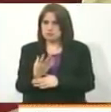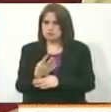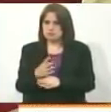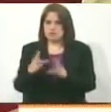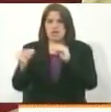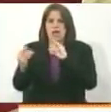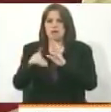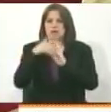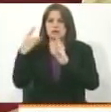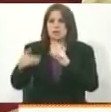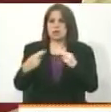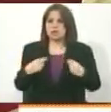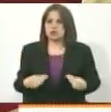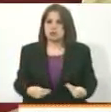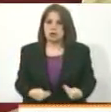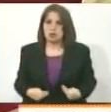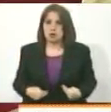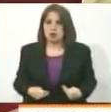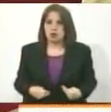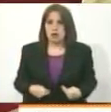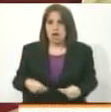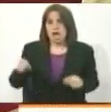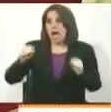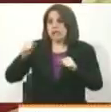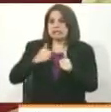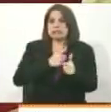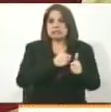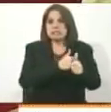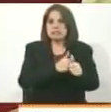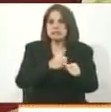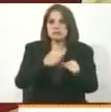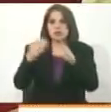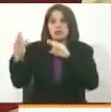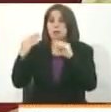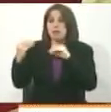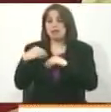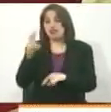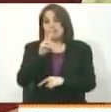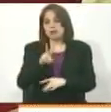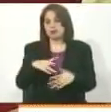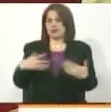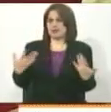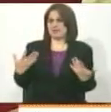humanos. Sí, bueno, no, las perseguimos, pero el tema no estaba hablando de eso, sino de Venezuela.